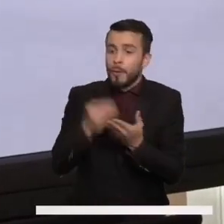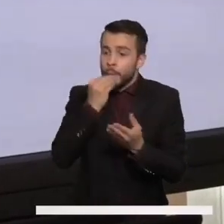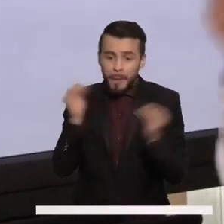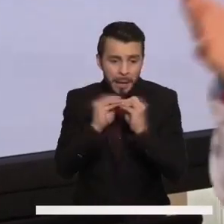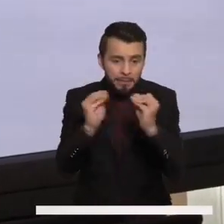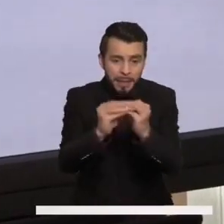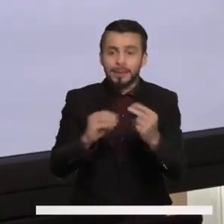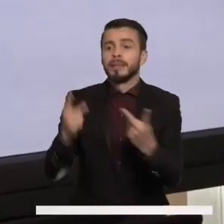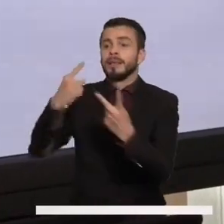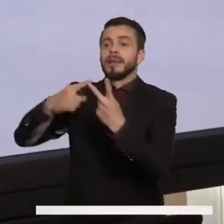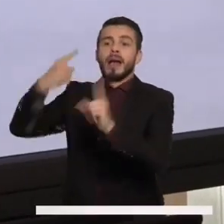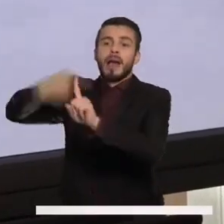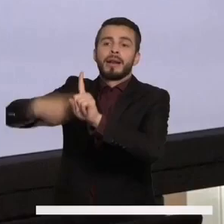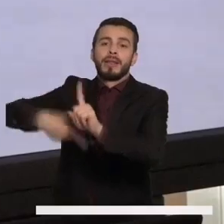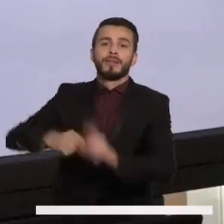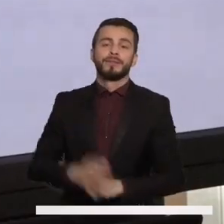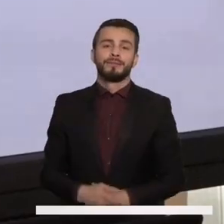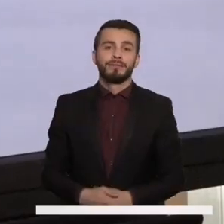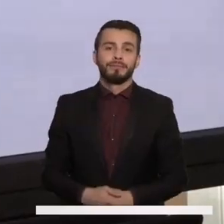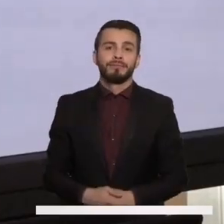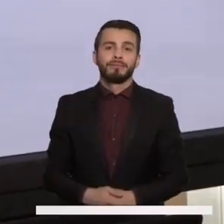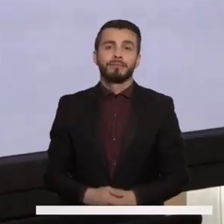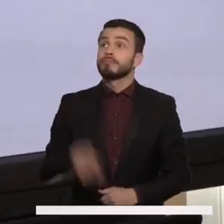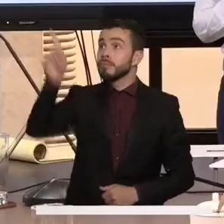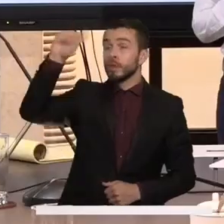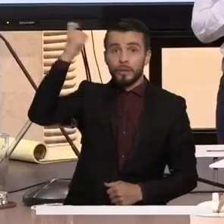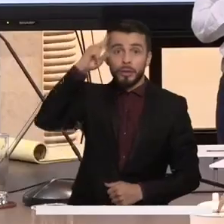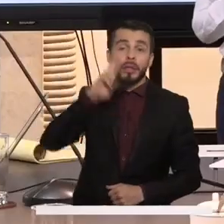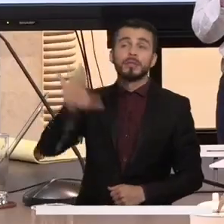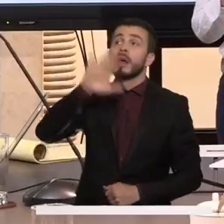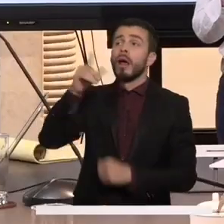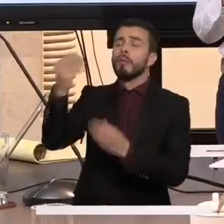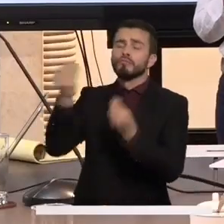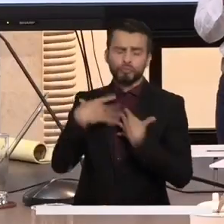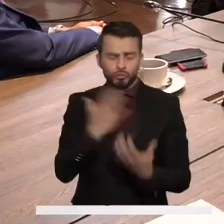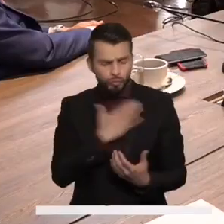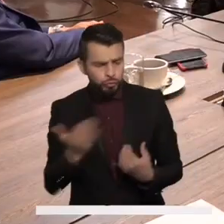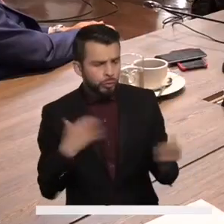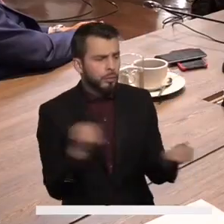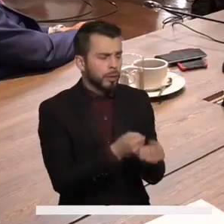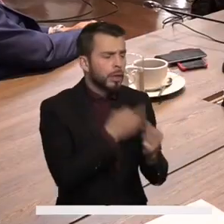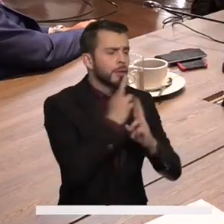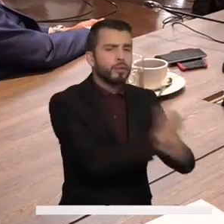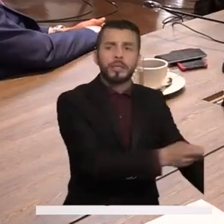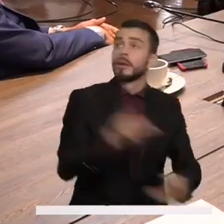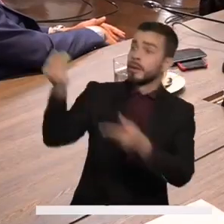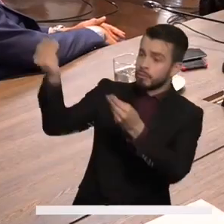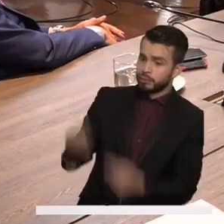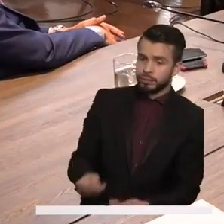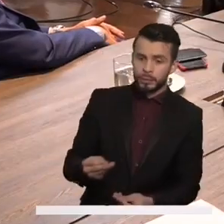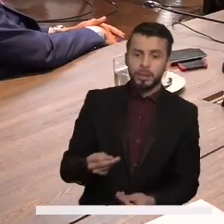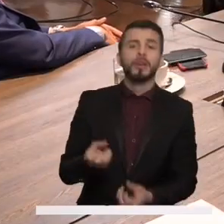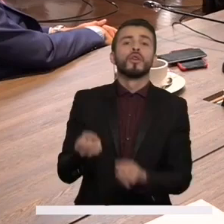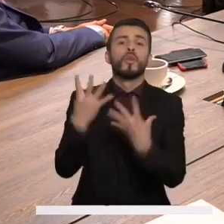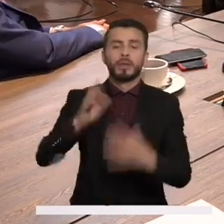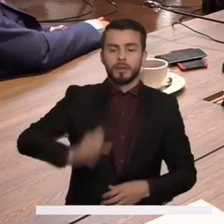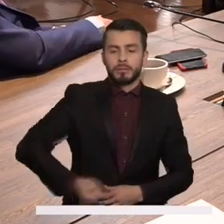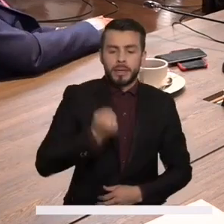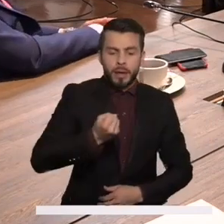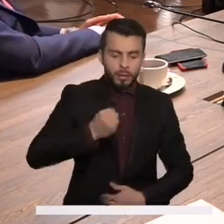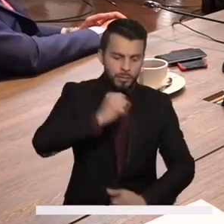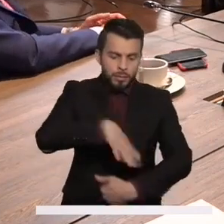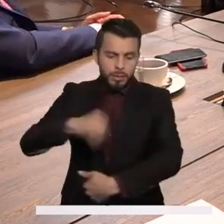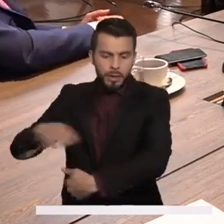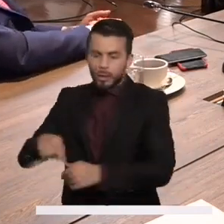lo que nos dijeron es que con comida algo cuantos mercados este fin de semana se comprometieron a tener